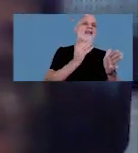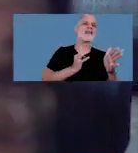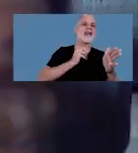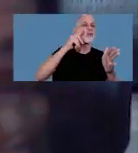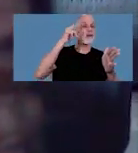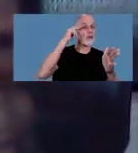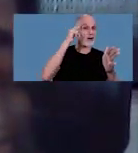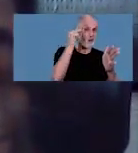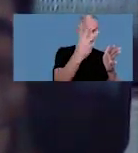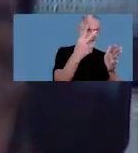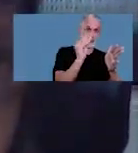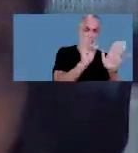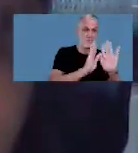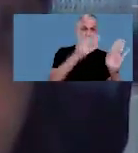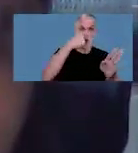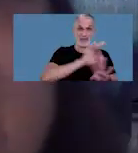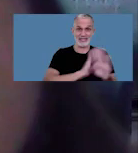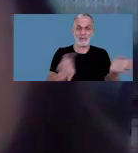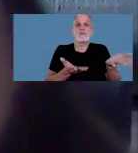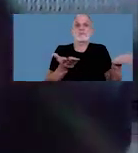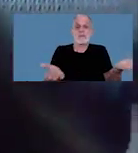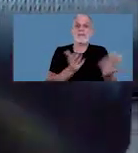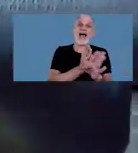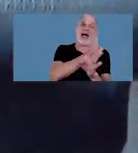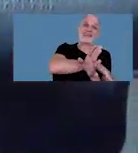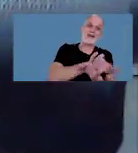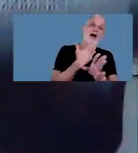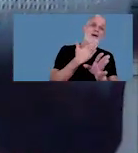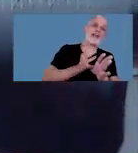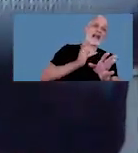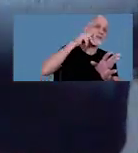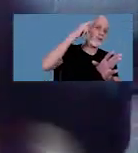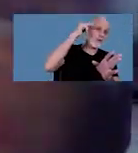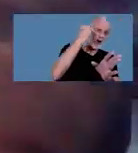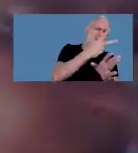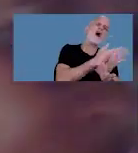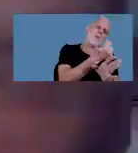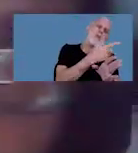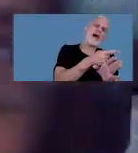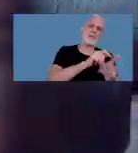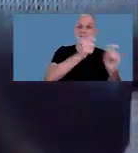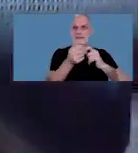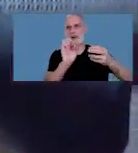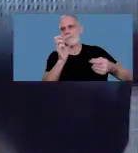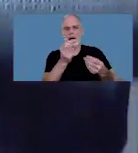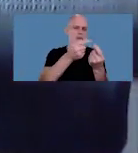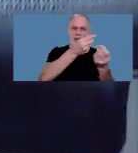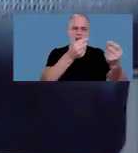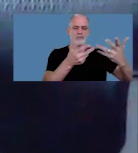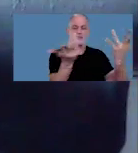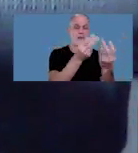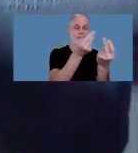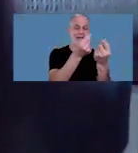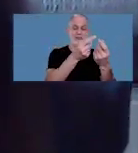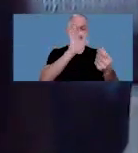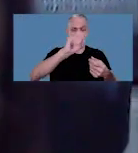92. Entonces, si es anterior a abril del 92, lo vas a poder, pero después te viene un cambio monetario, te va a quedar